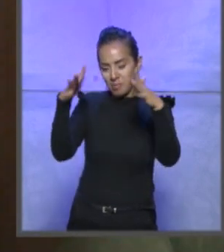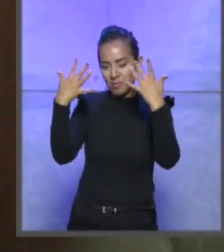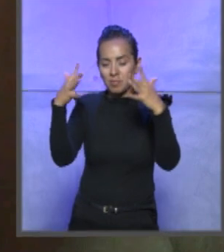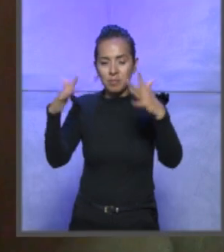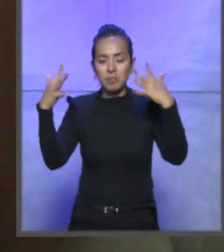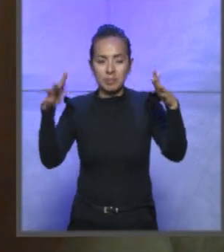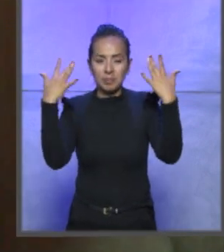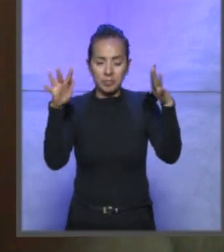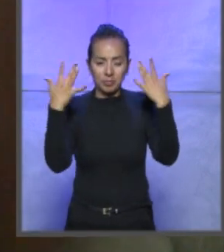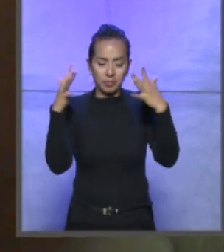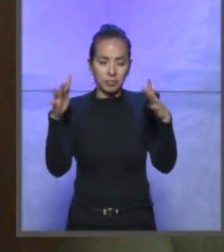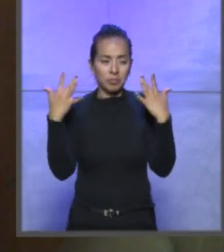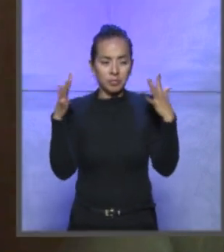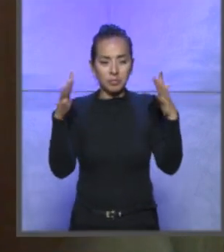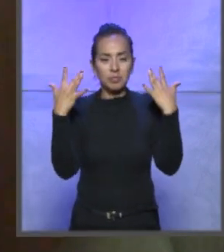estos.